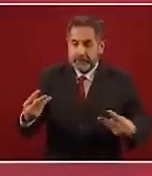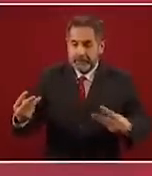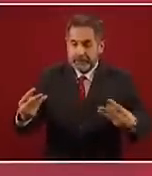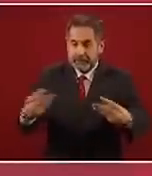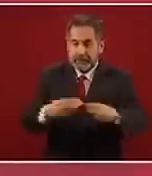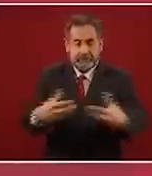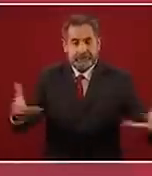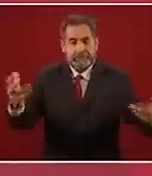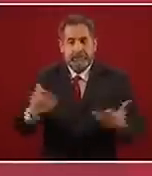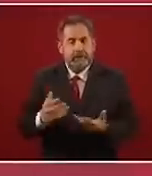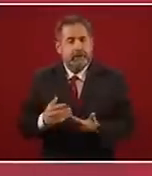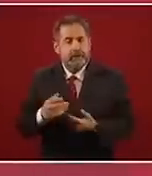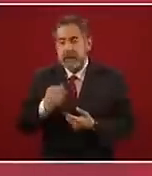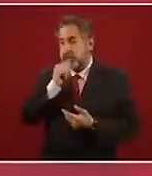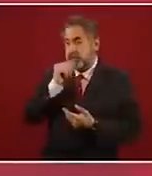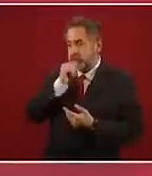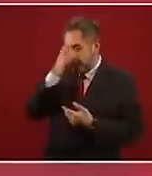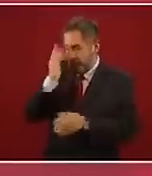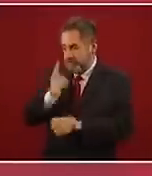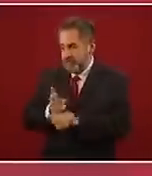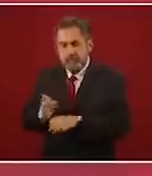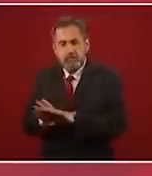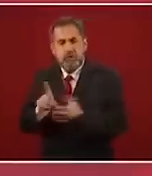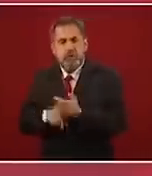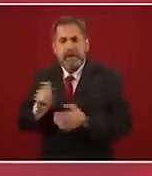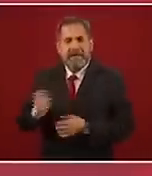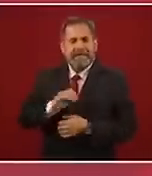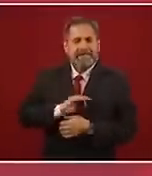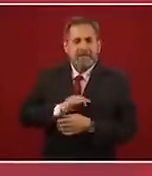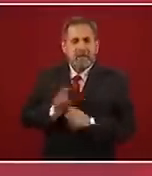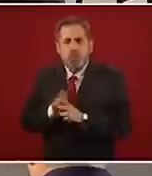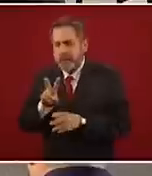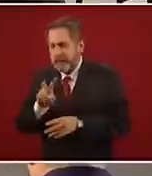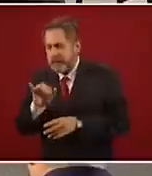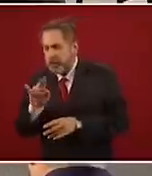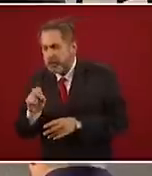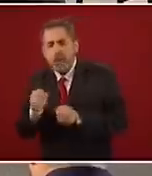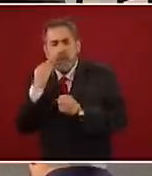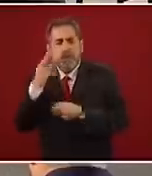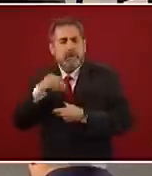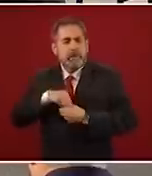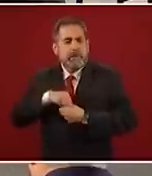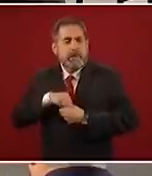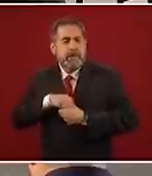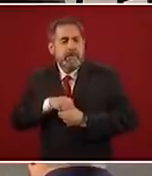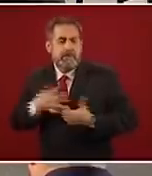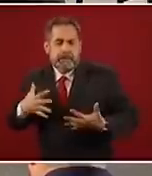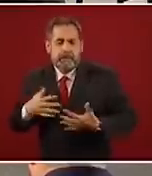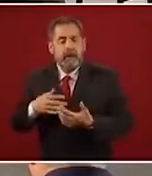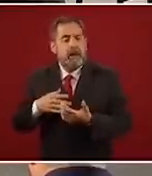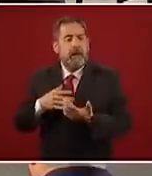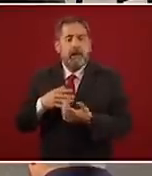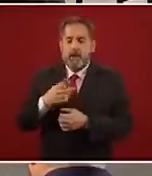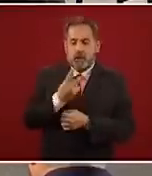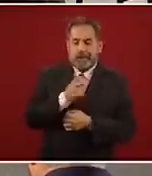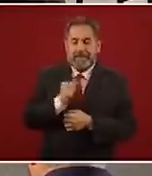y todavía se desconocen algunas características del virus, por ejemplo, su periodo de incubación, hasta ahorita se estima que es de 2 a 10